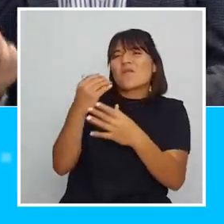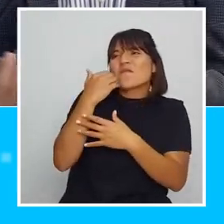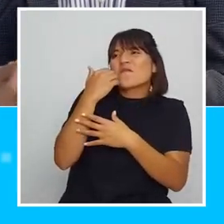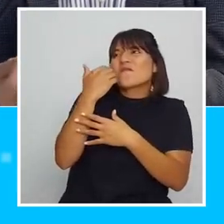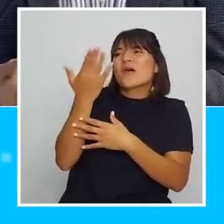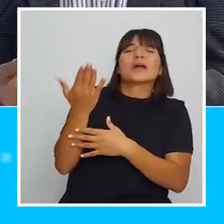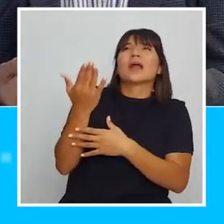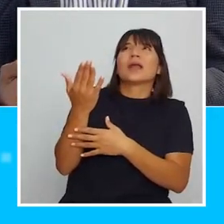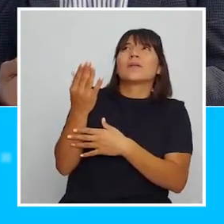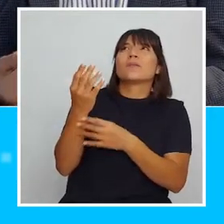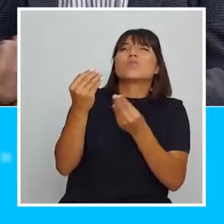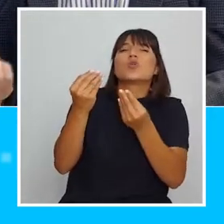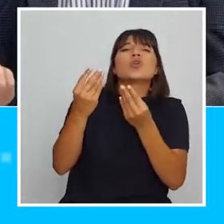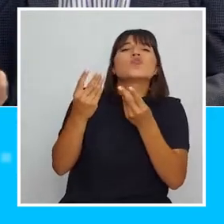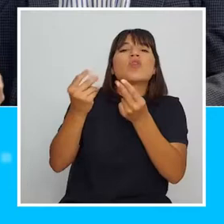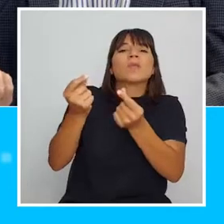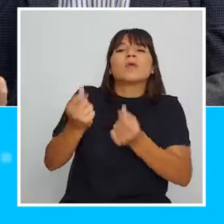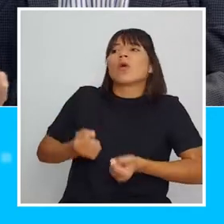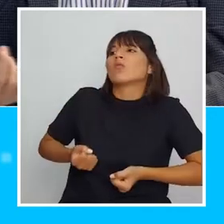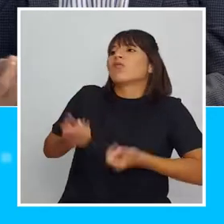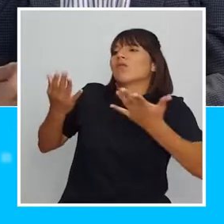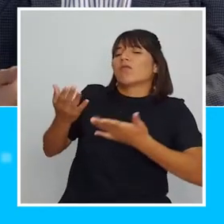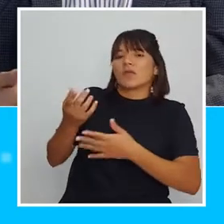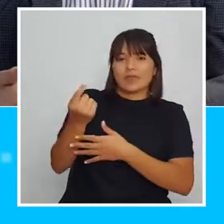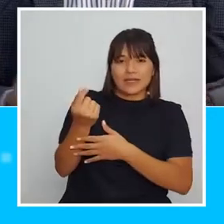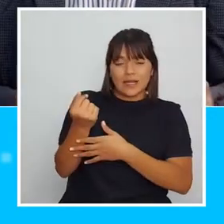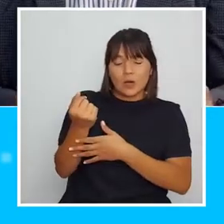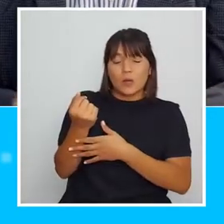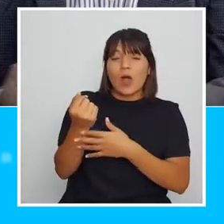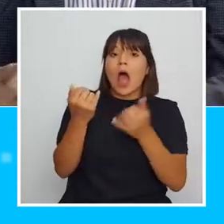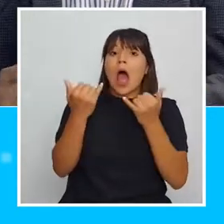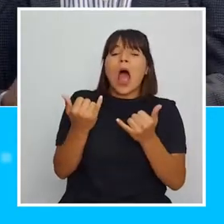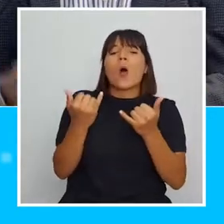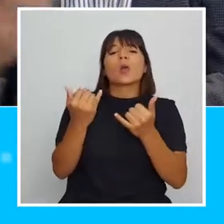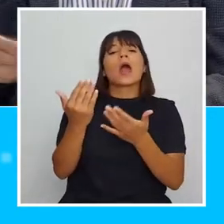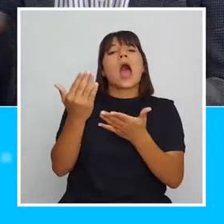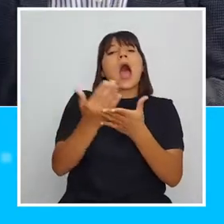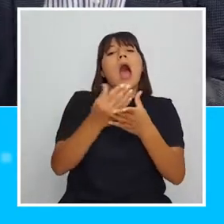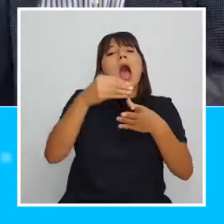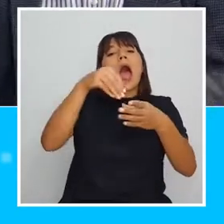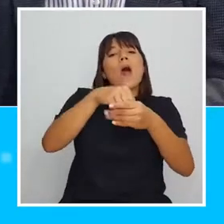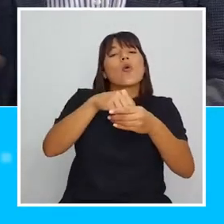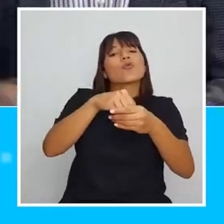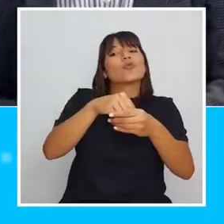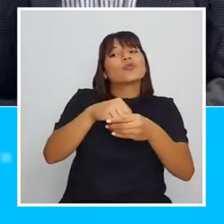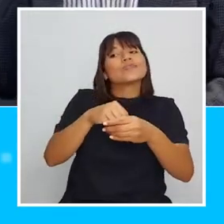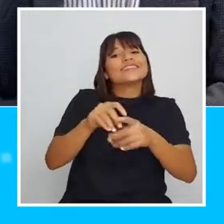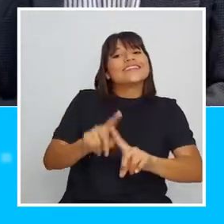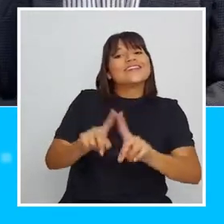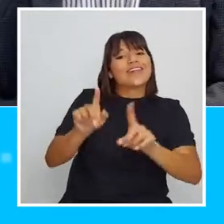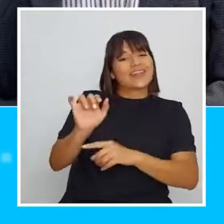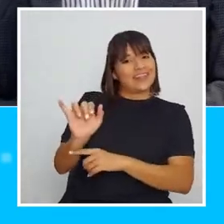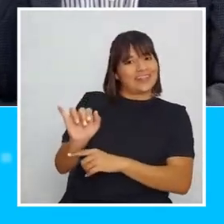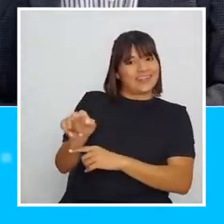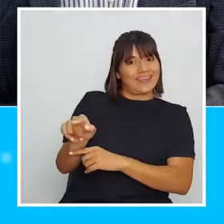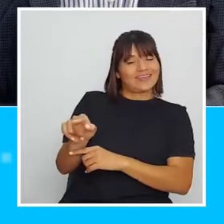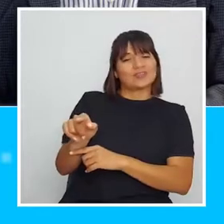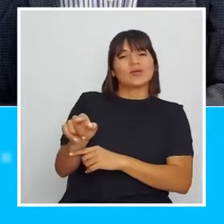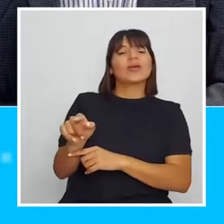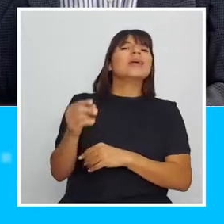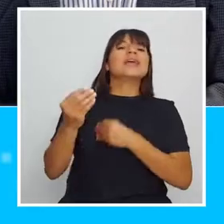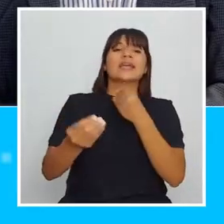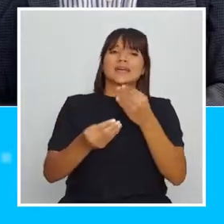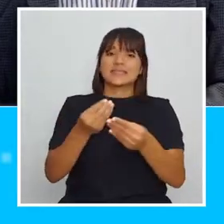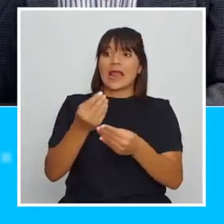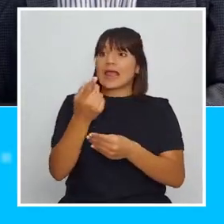disparar el dinero, ¿verdad? El ahorro es un poco al revés, es posponer el uso de